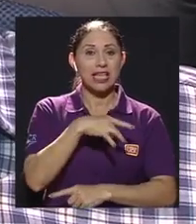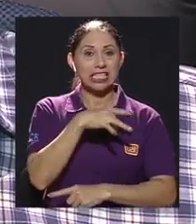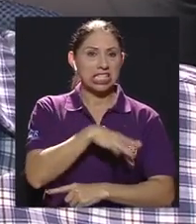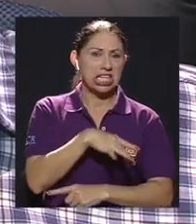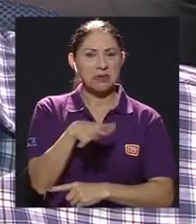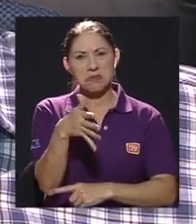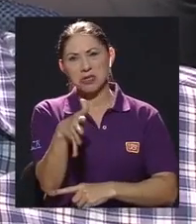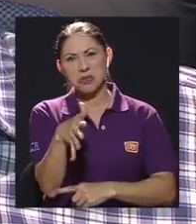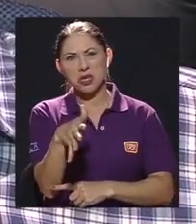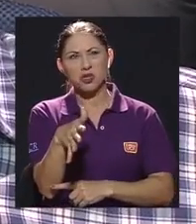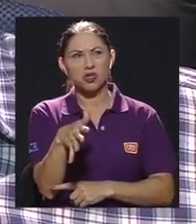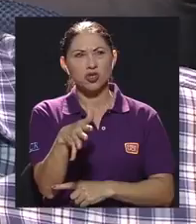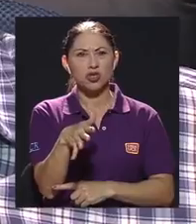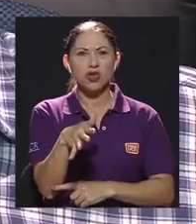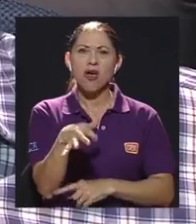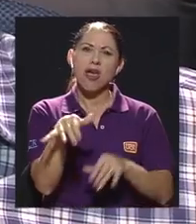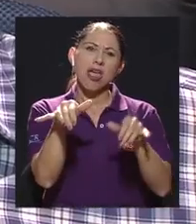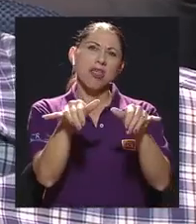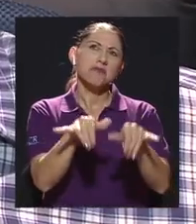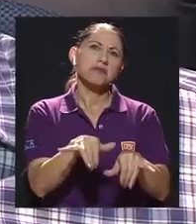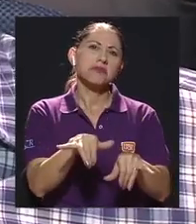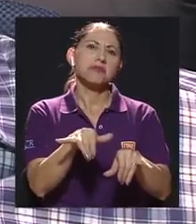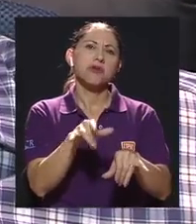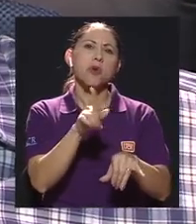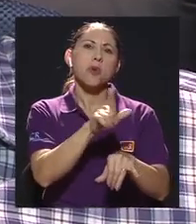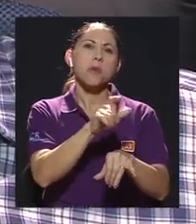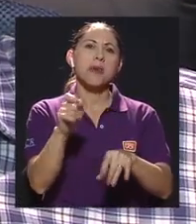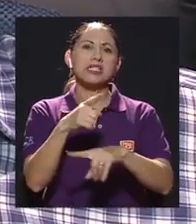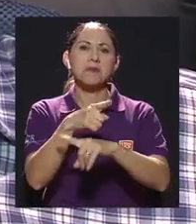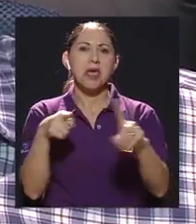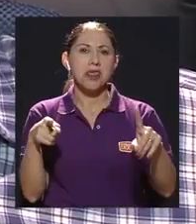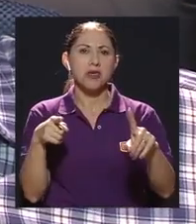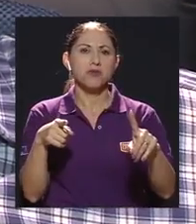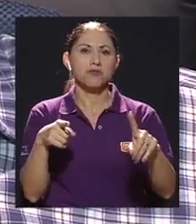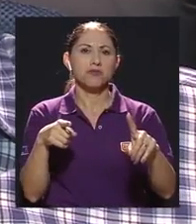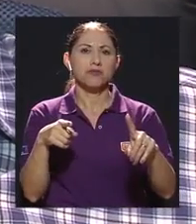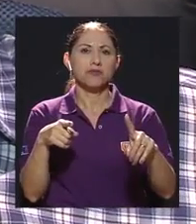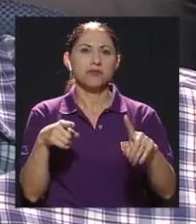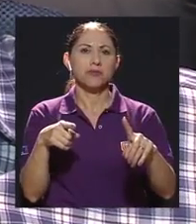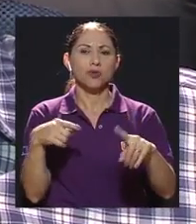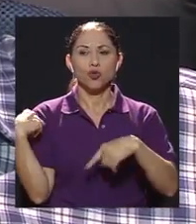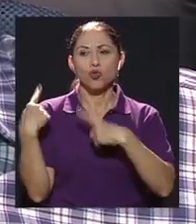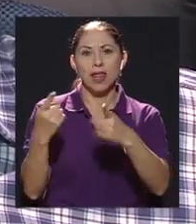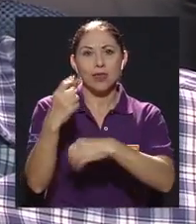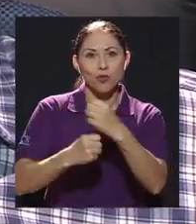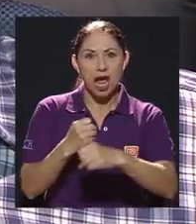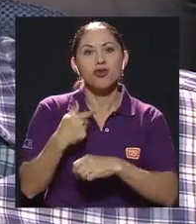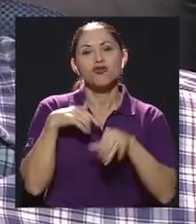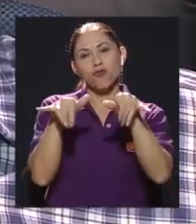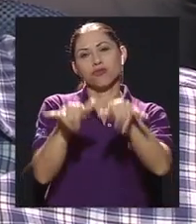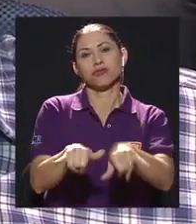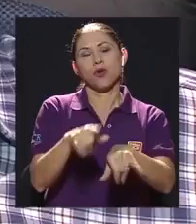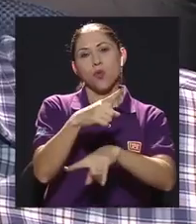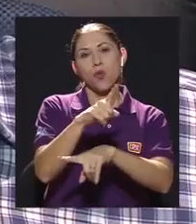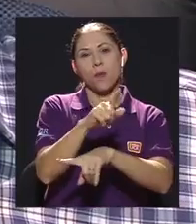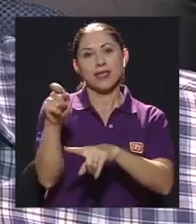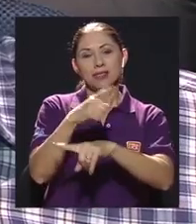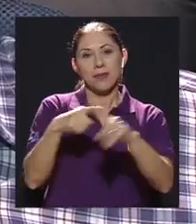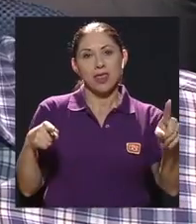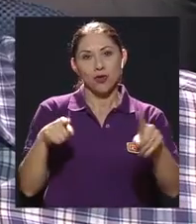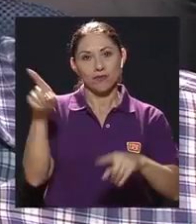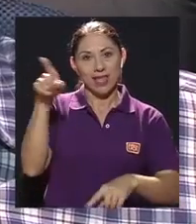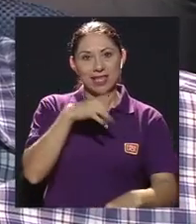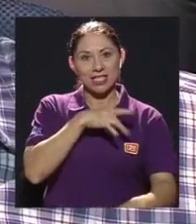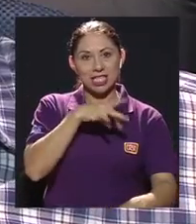más o menos pasaba un mes y medio al año en Chile, y el instituto